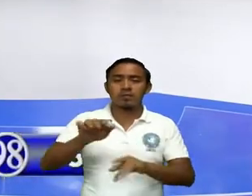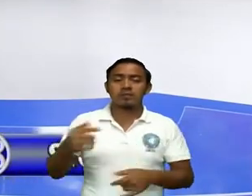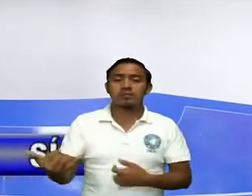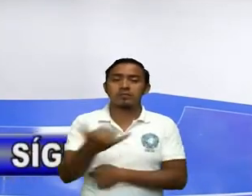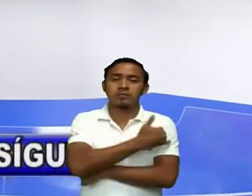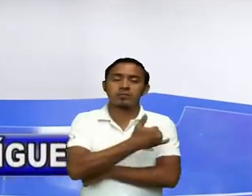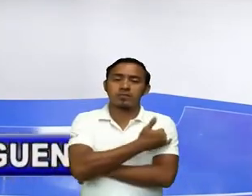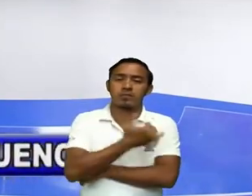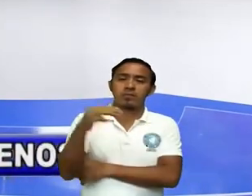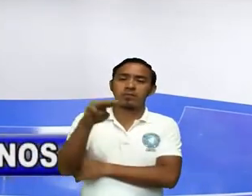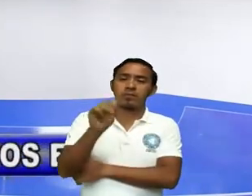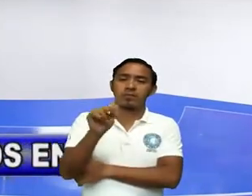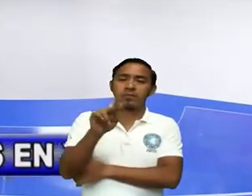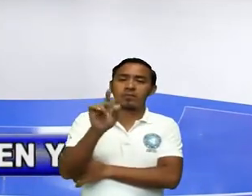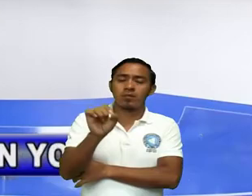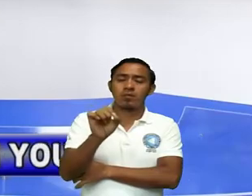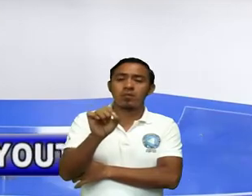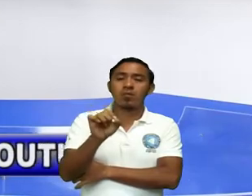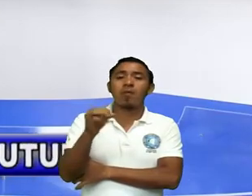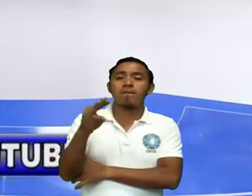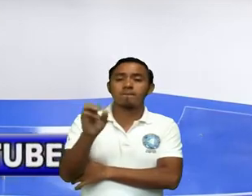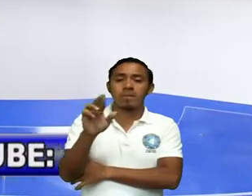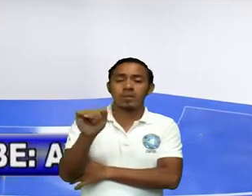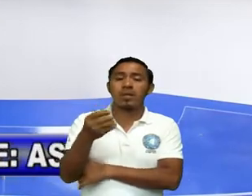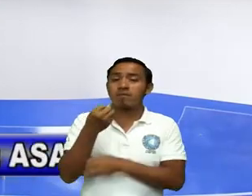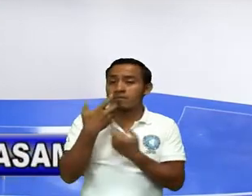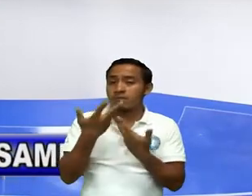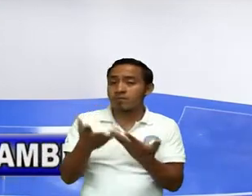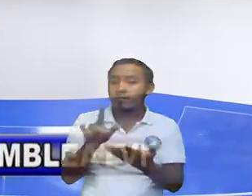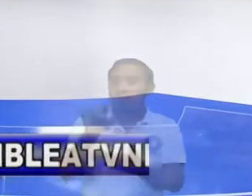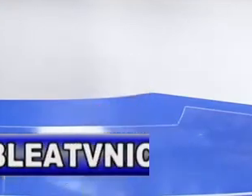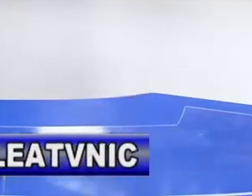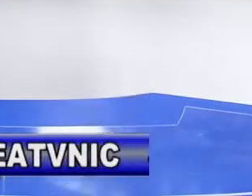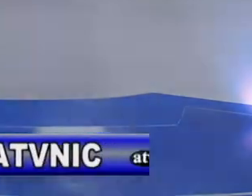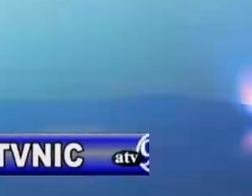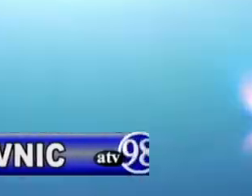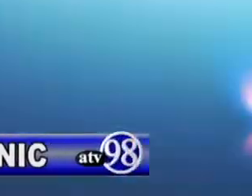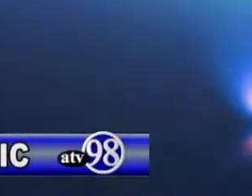Hospital Manolo Morales. Liz Escoto nos brinda más detalles.